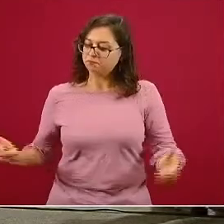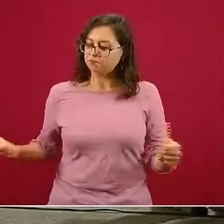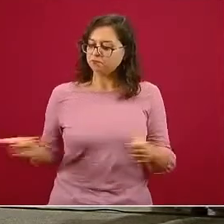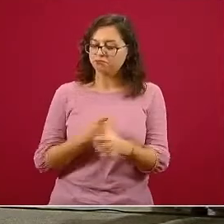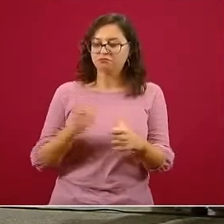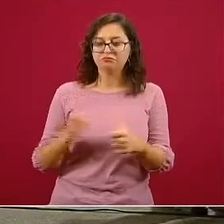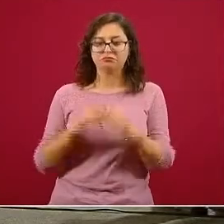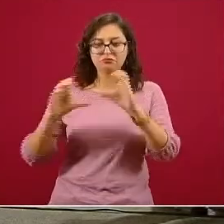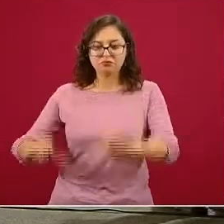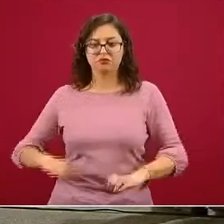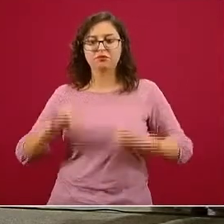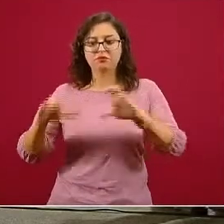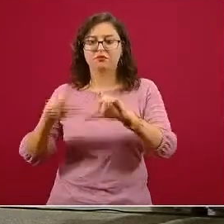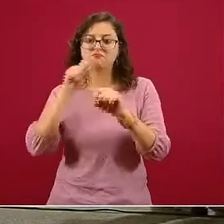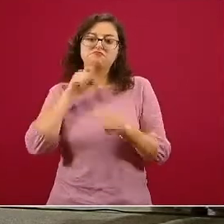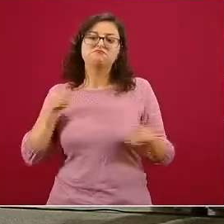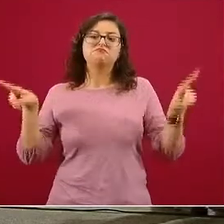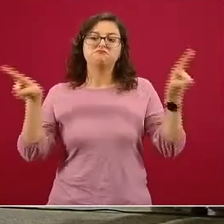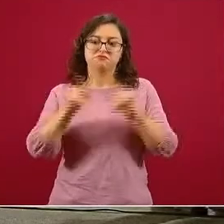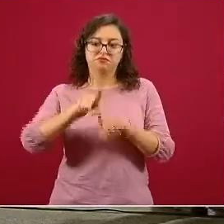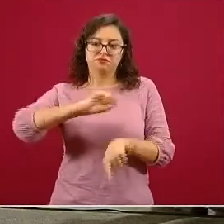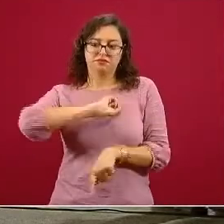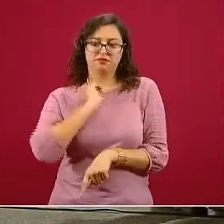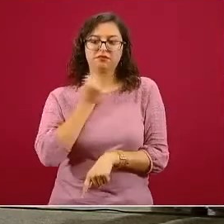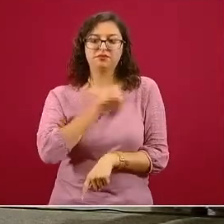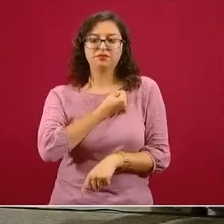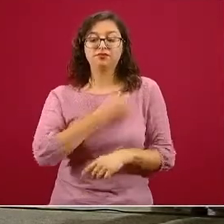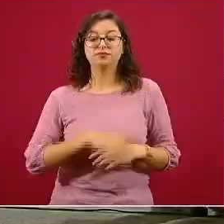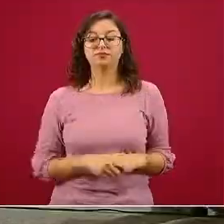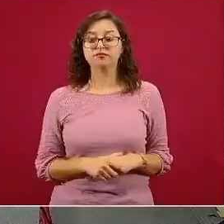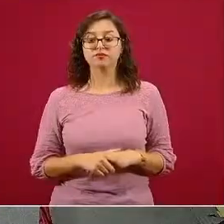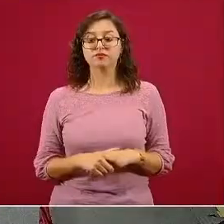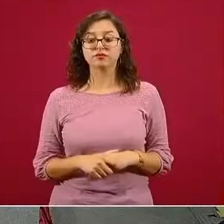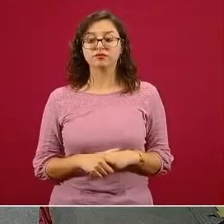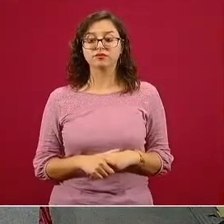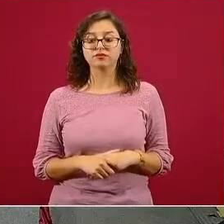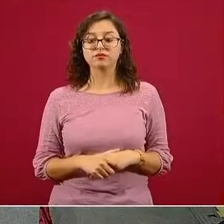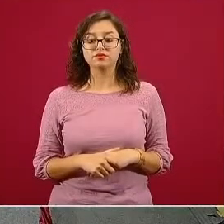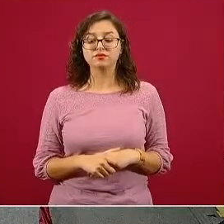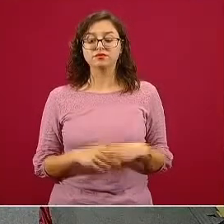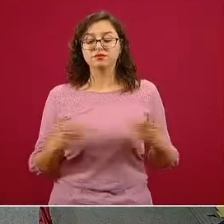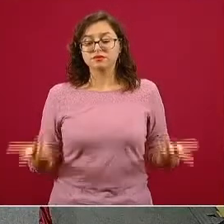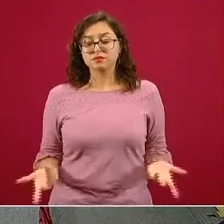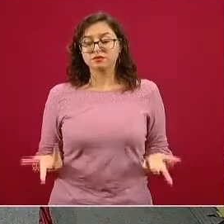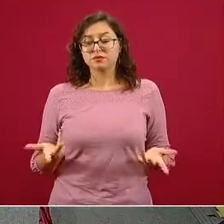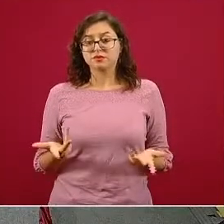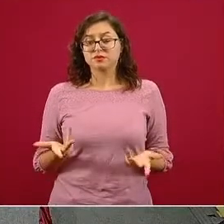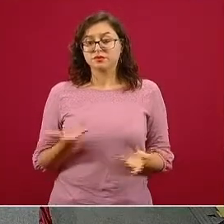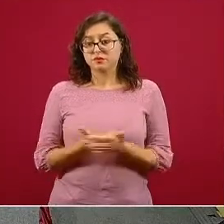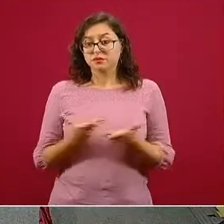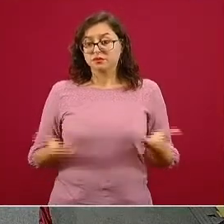y también para el interés de la salud. Respecto a lo que menciona de la Comisión de Salud,